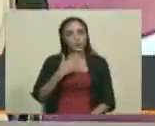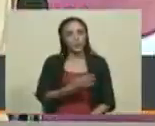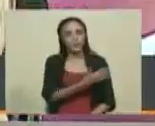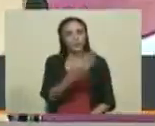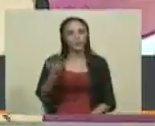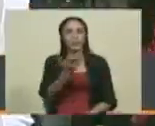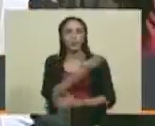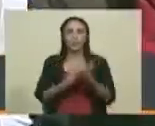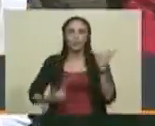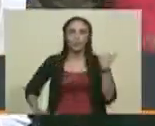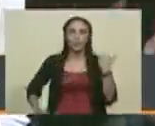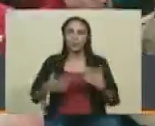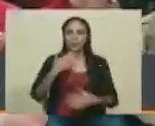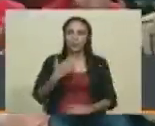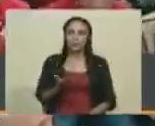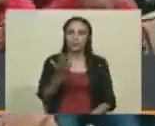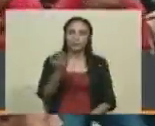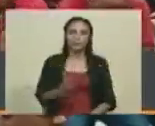viva Chávez!